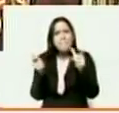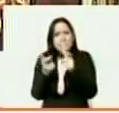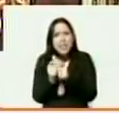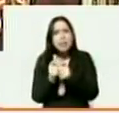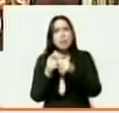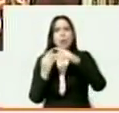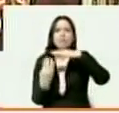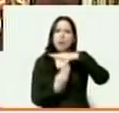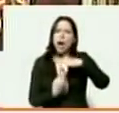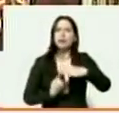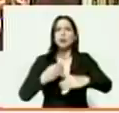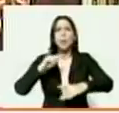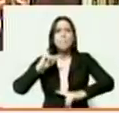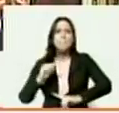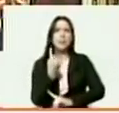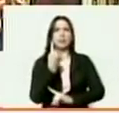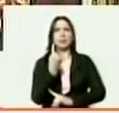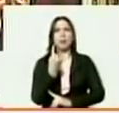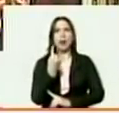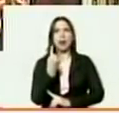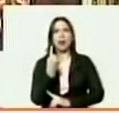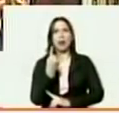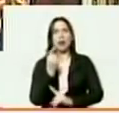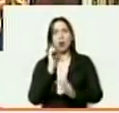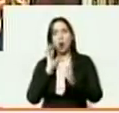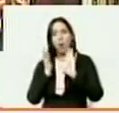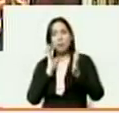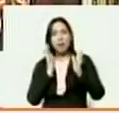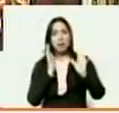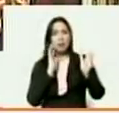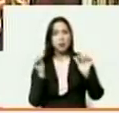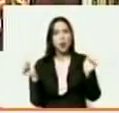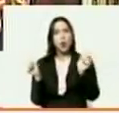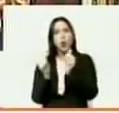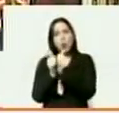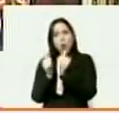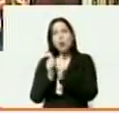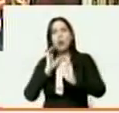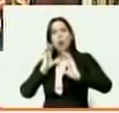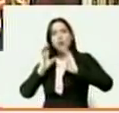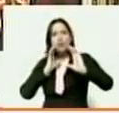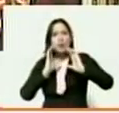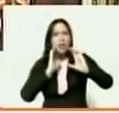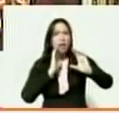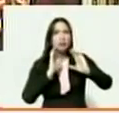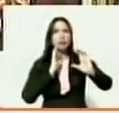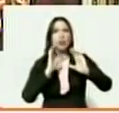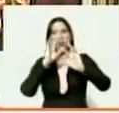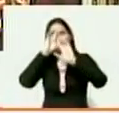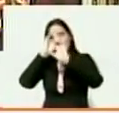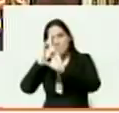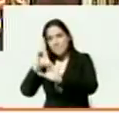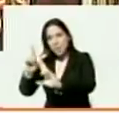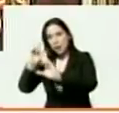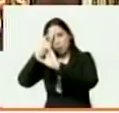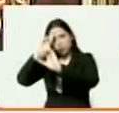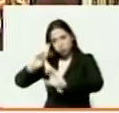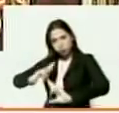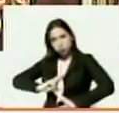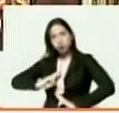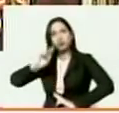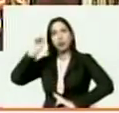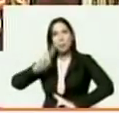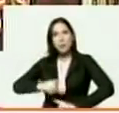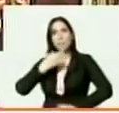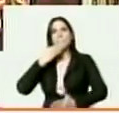y fundamentales de conversación, comunicación, respeto y sobre todo